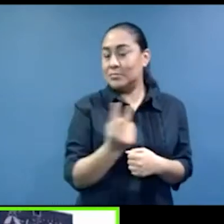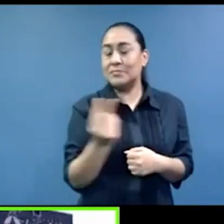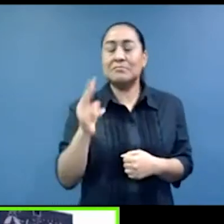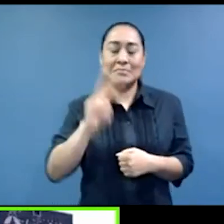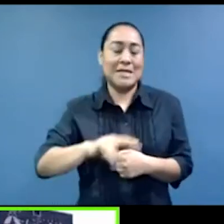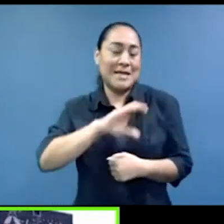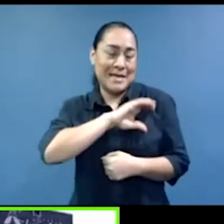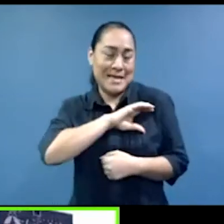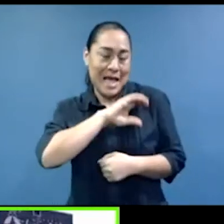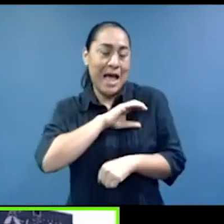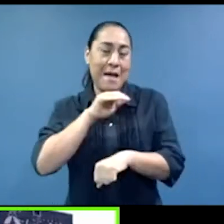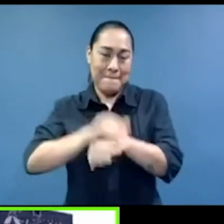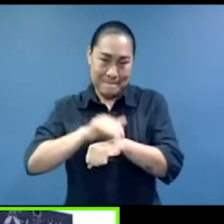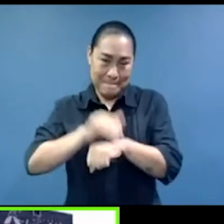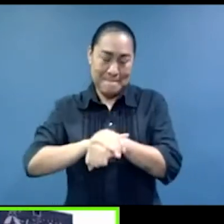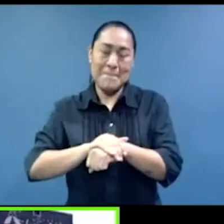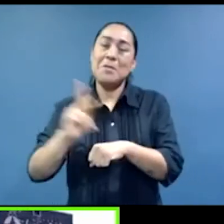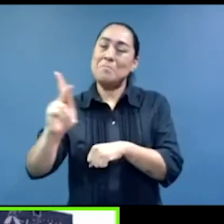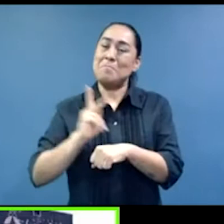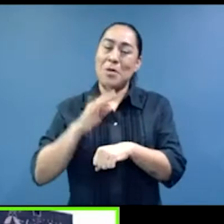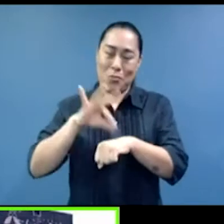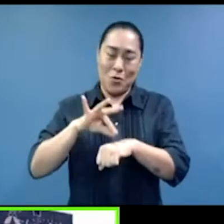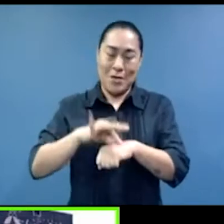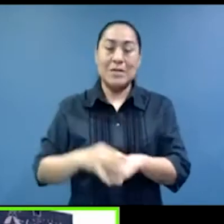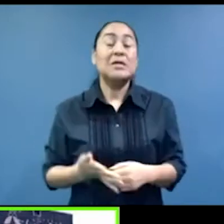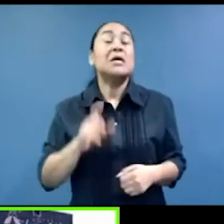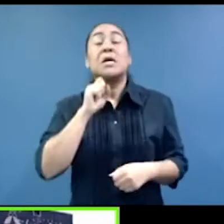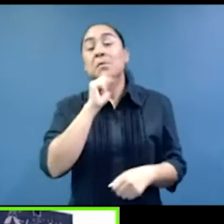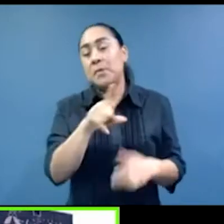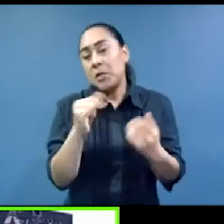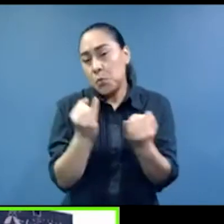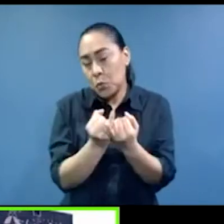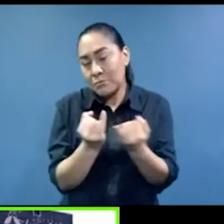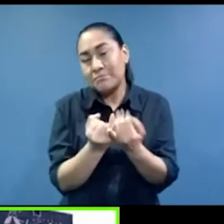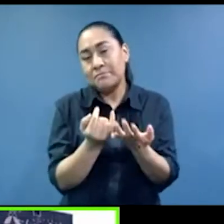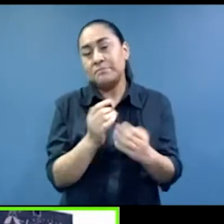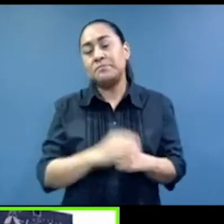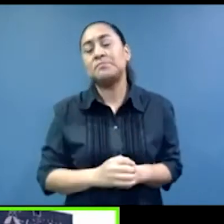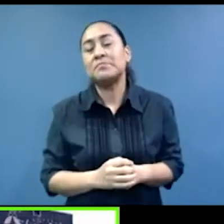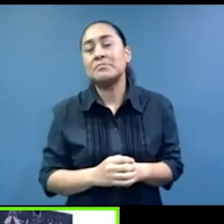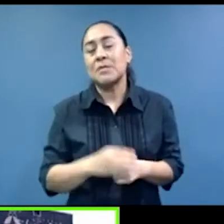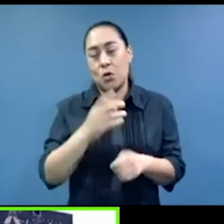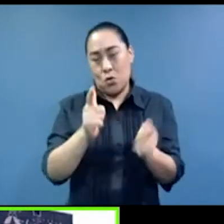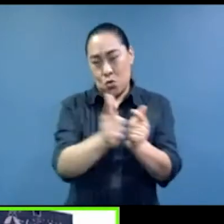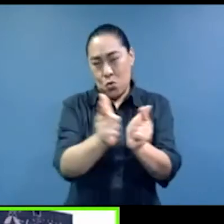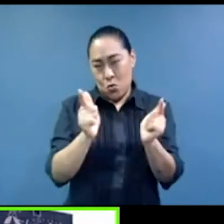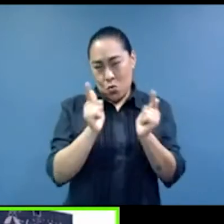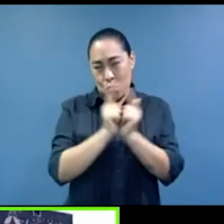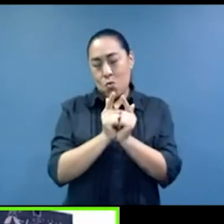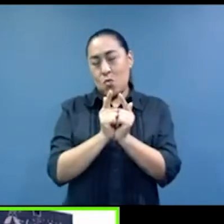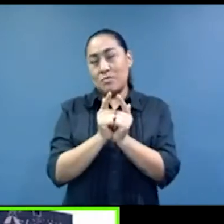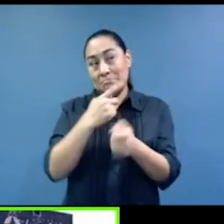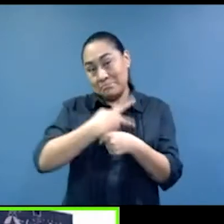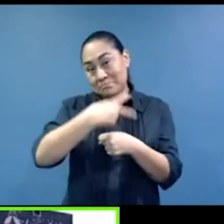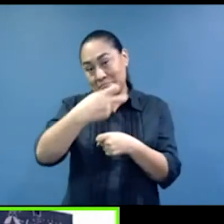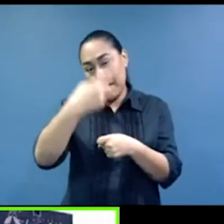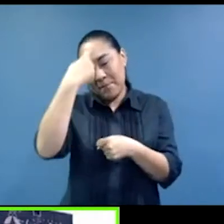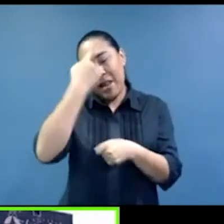queridas amigas y colegas. Y bueno, sobre todo la invitación del grupo en Información y Reproducción